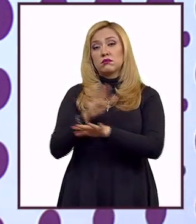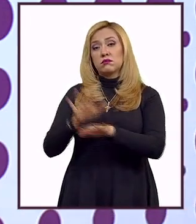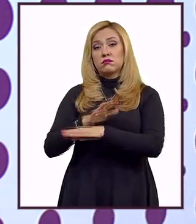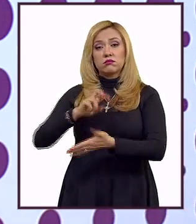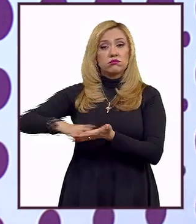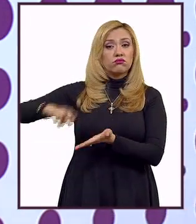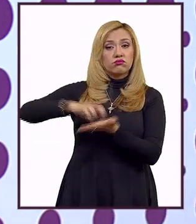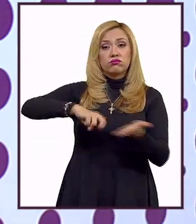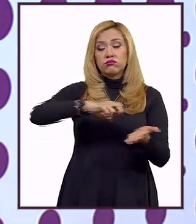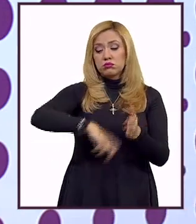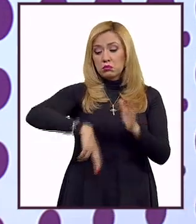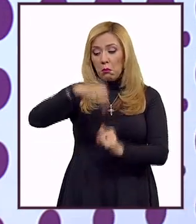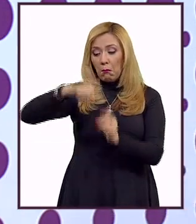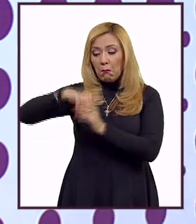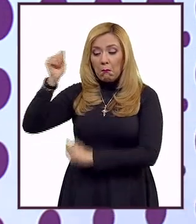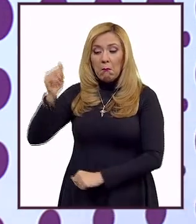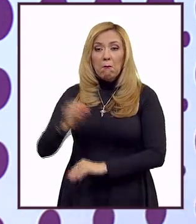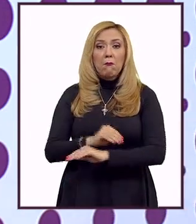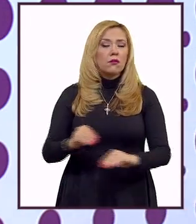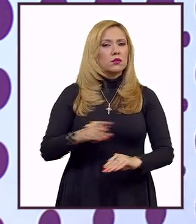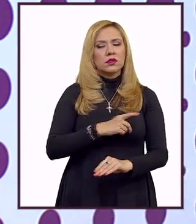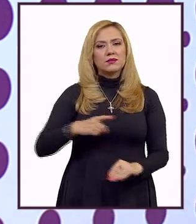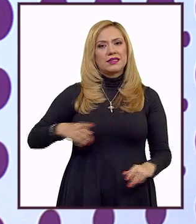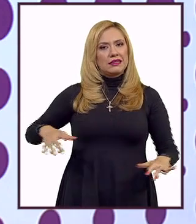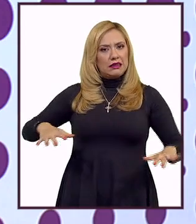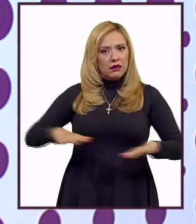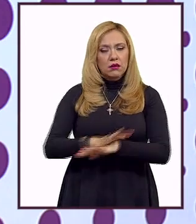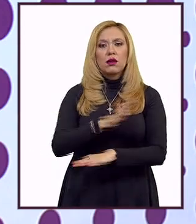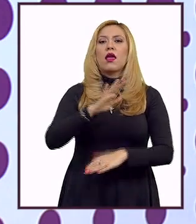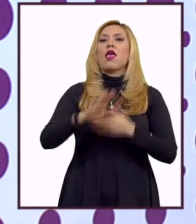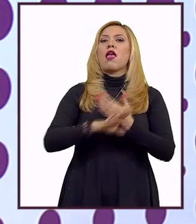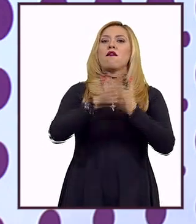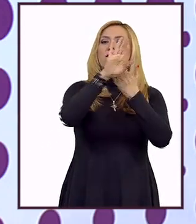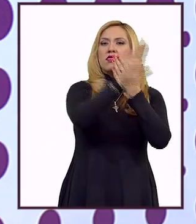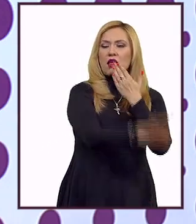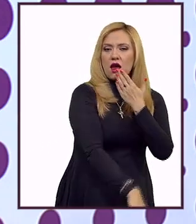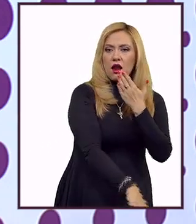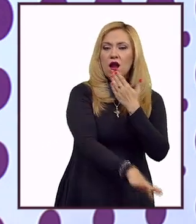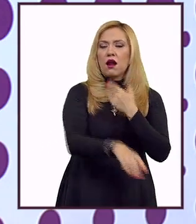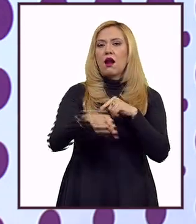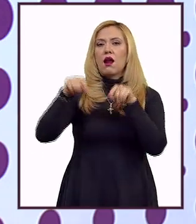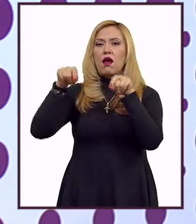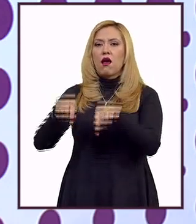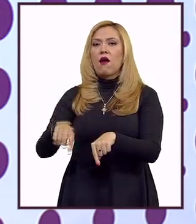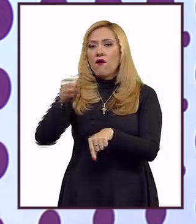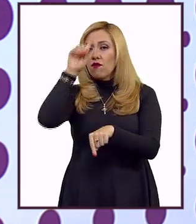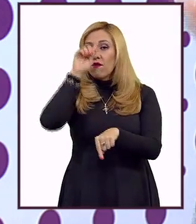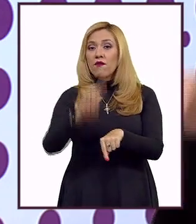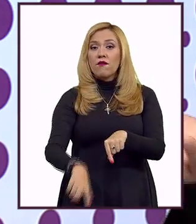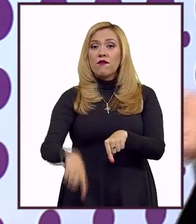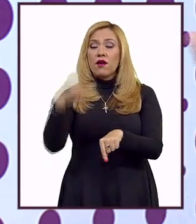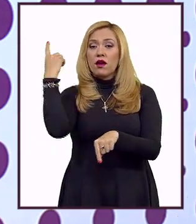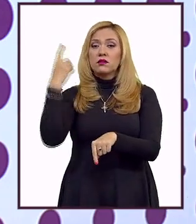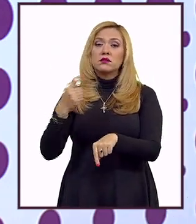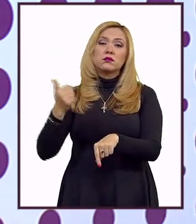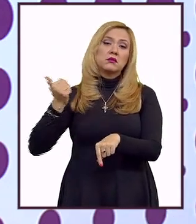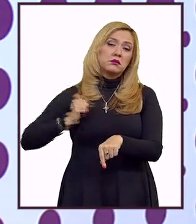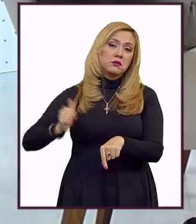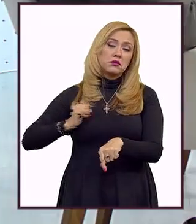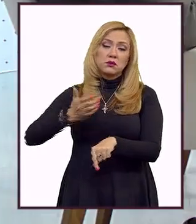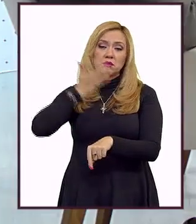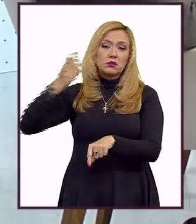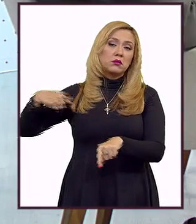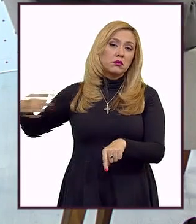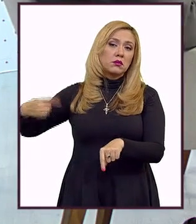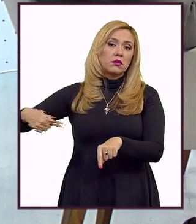dónde están esos vacíos legales para poder reformarla y evitar que estos espacios en donde se está dando la tortura, los tratos o penas